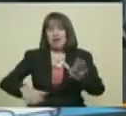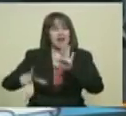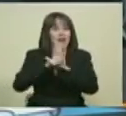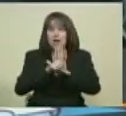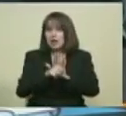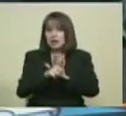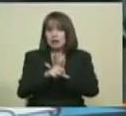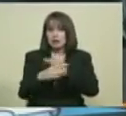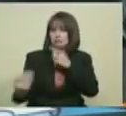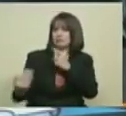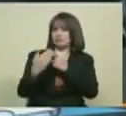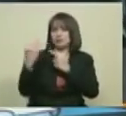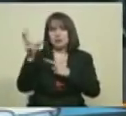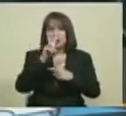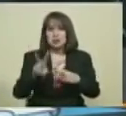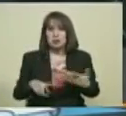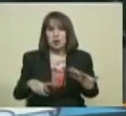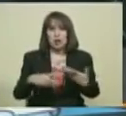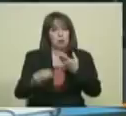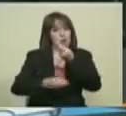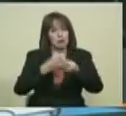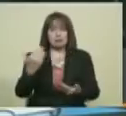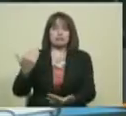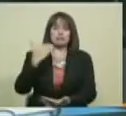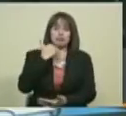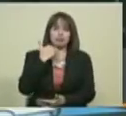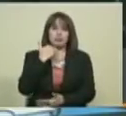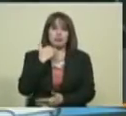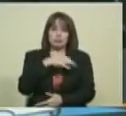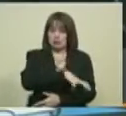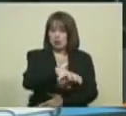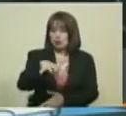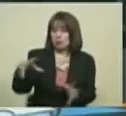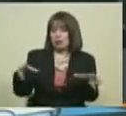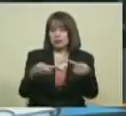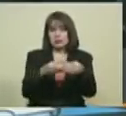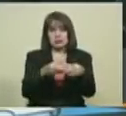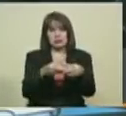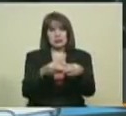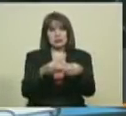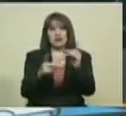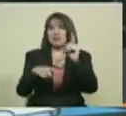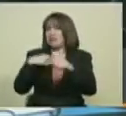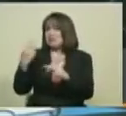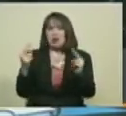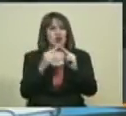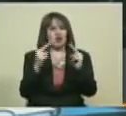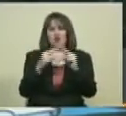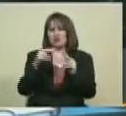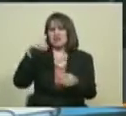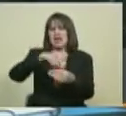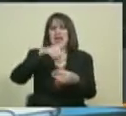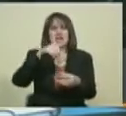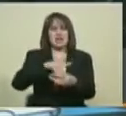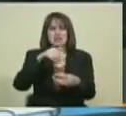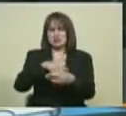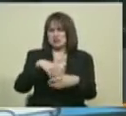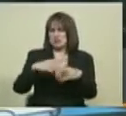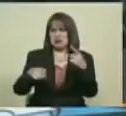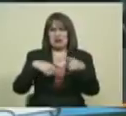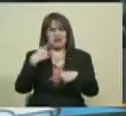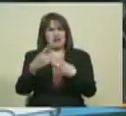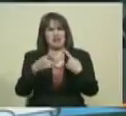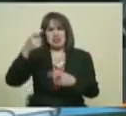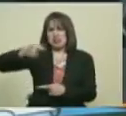Y, en lo absoluto, es una acción colectiva. Luego, desconociendo elecciones, se erigen en